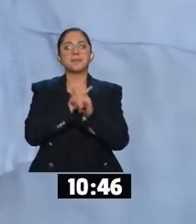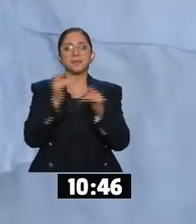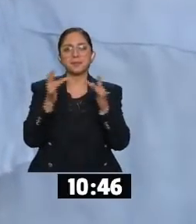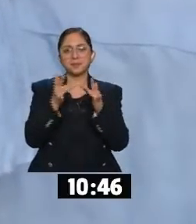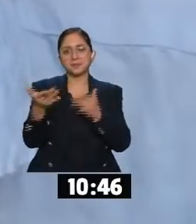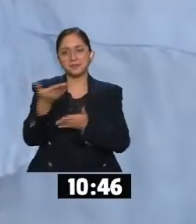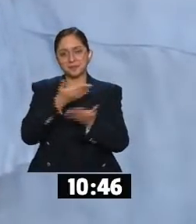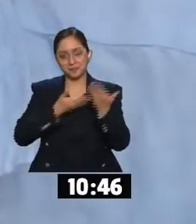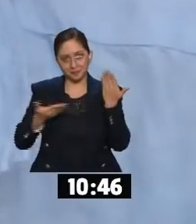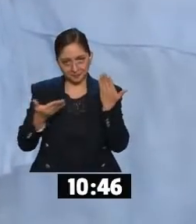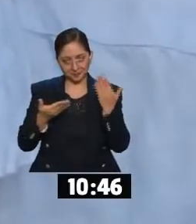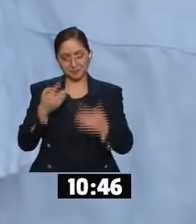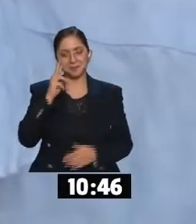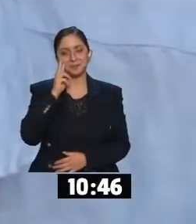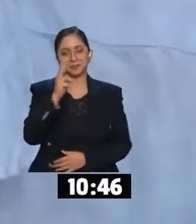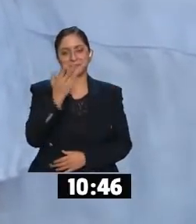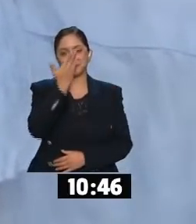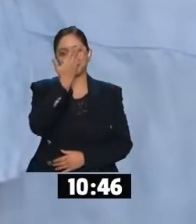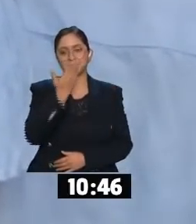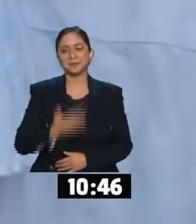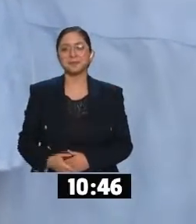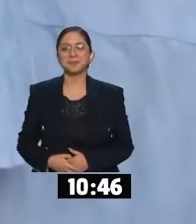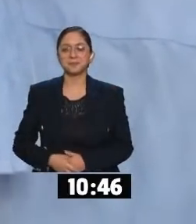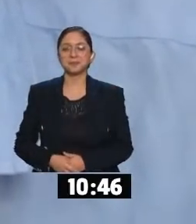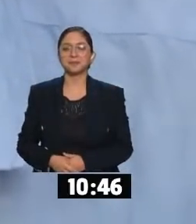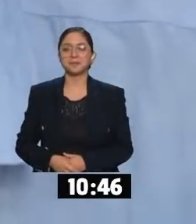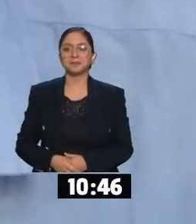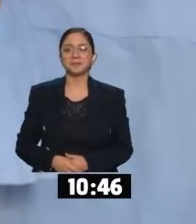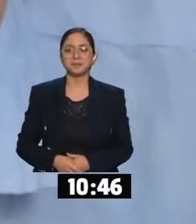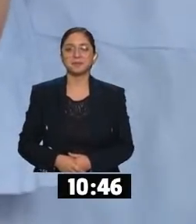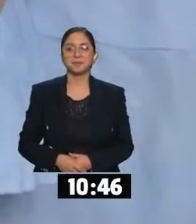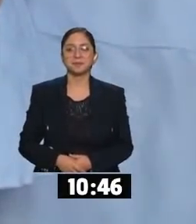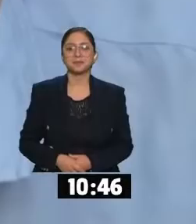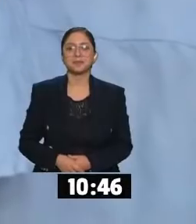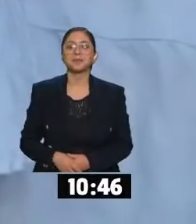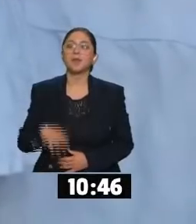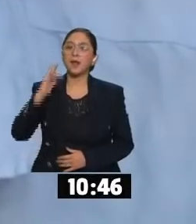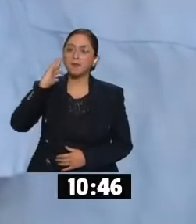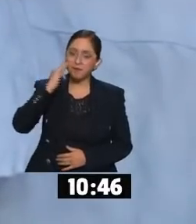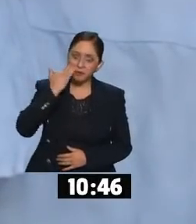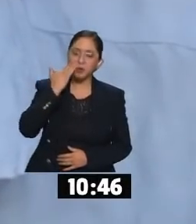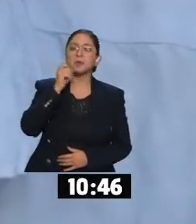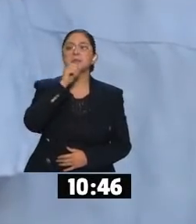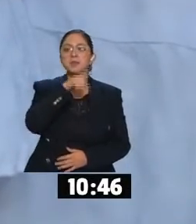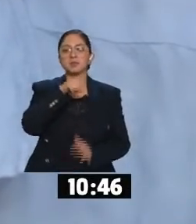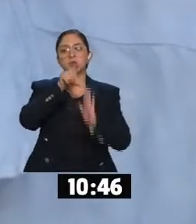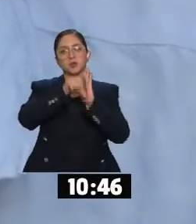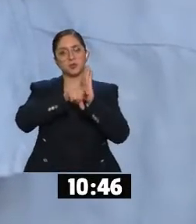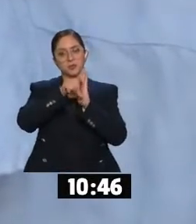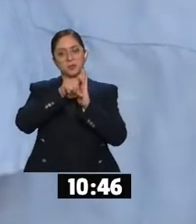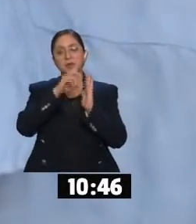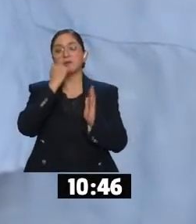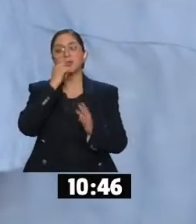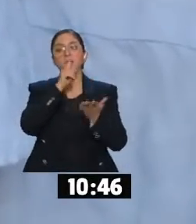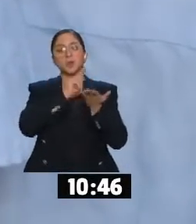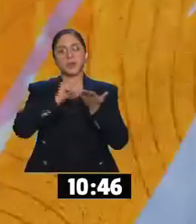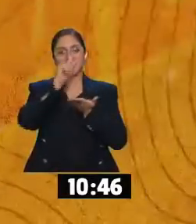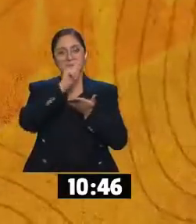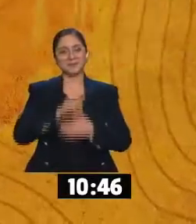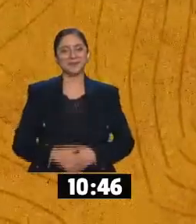Zapata Pachuco en Facebook y en Twitter soy _M